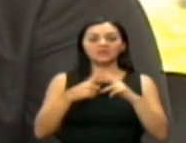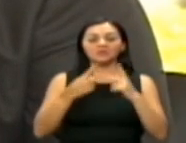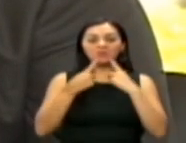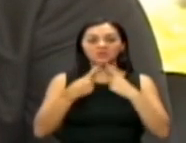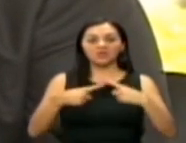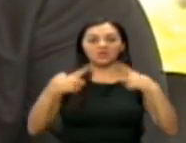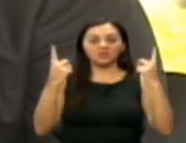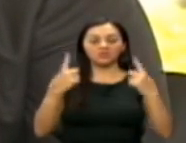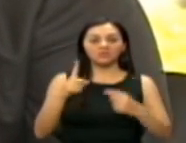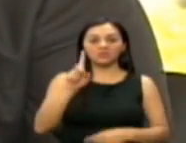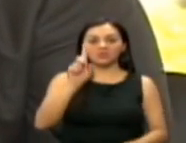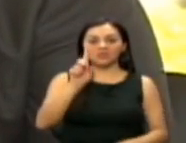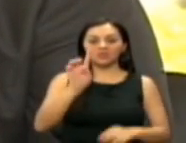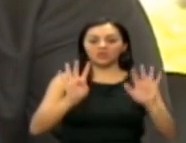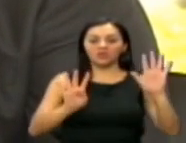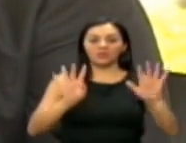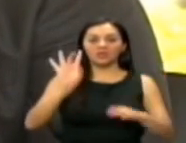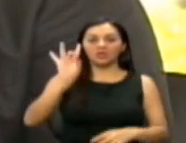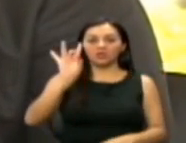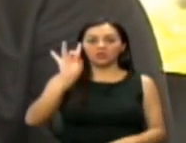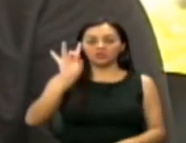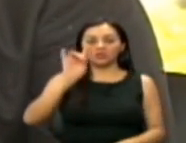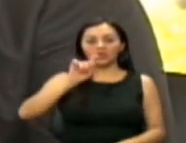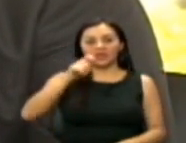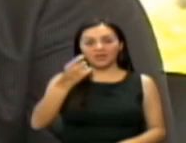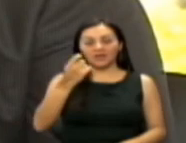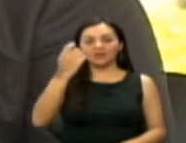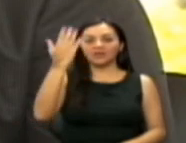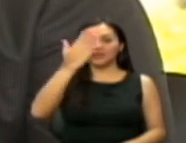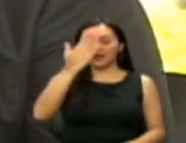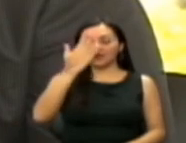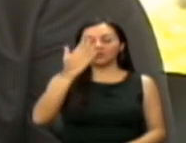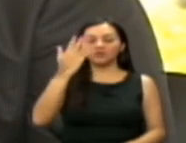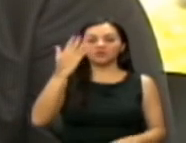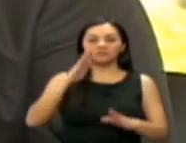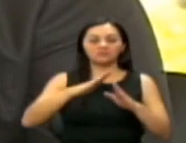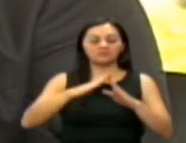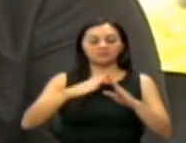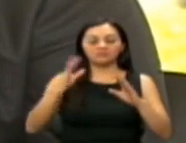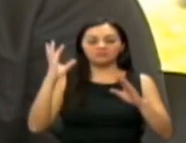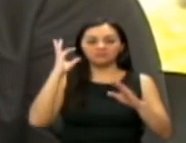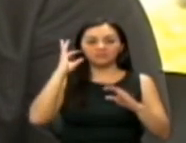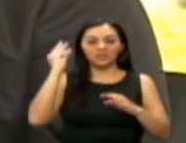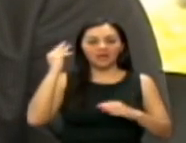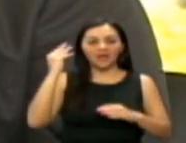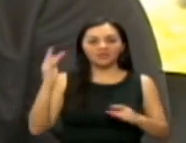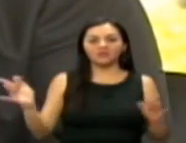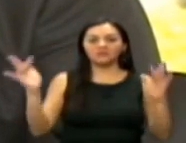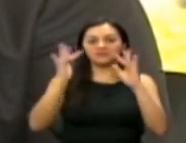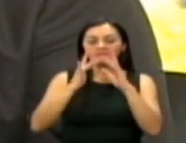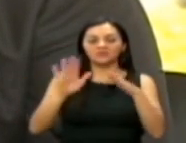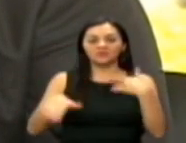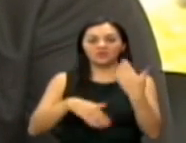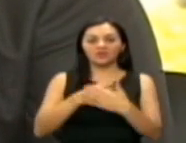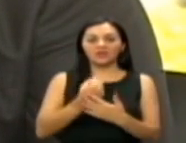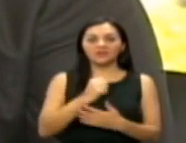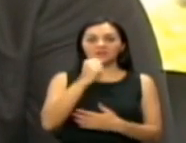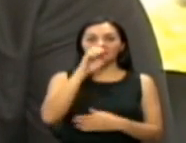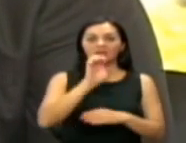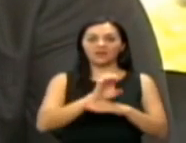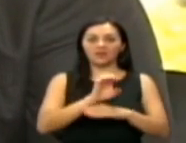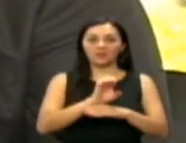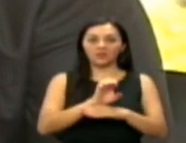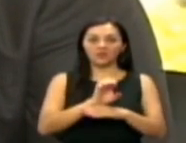son 198 medios de comunicación que se encuentran enlazados a nivel de toda la sierra de nuestro país.